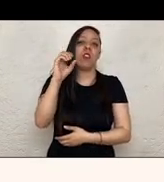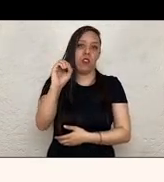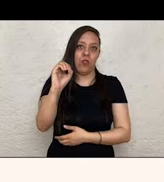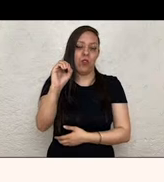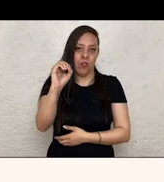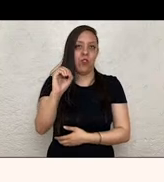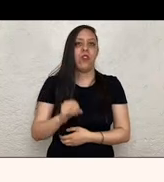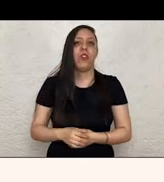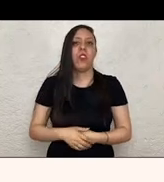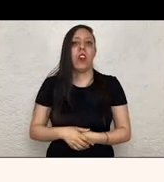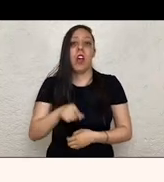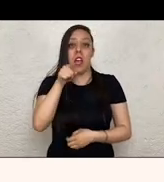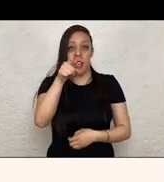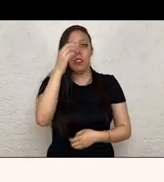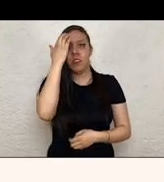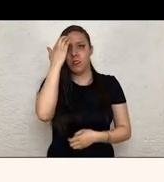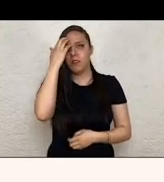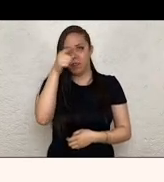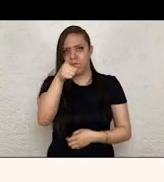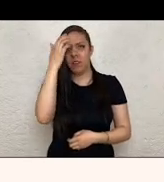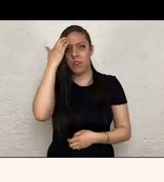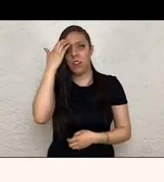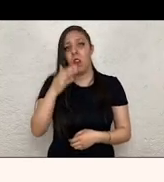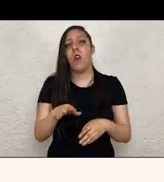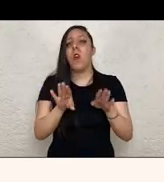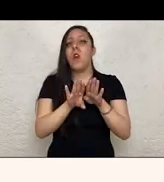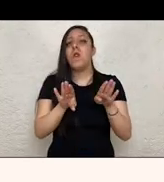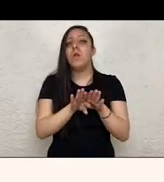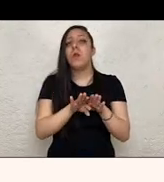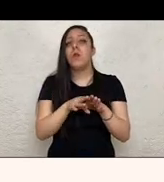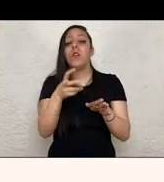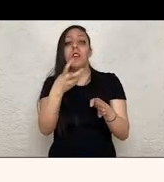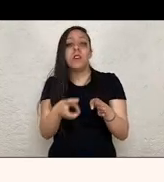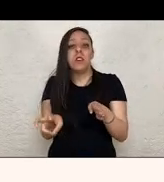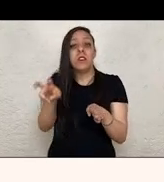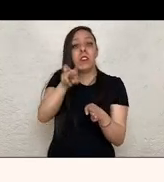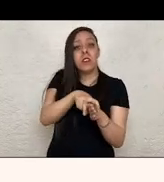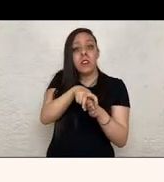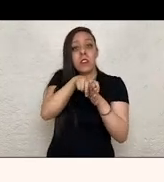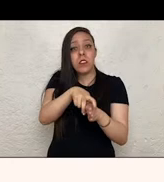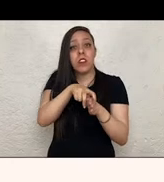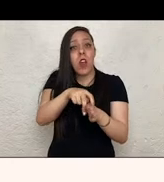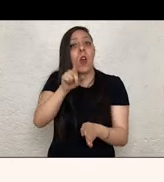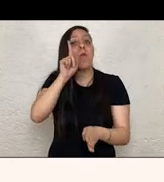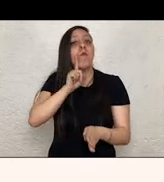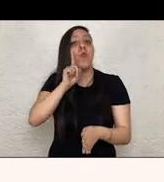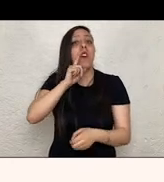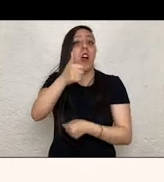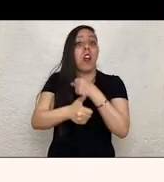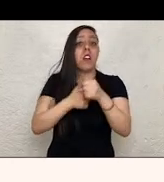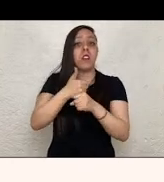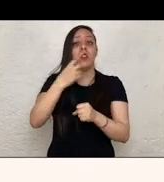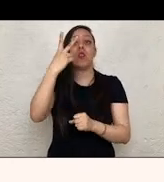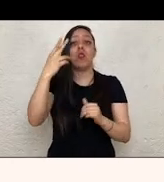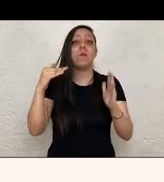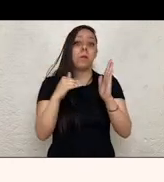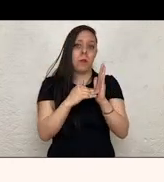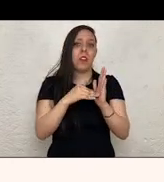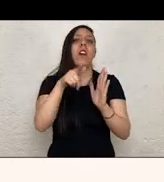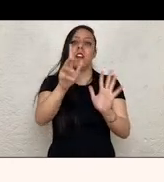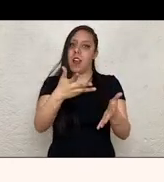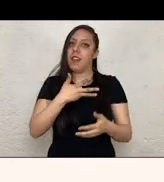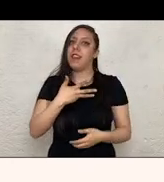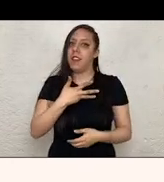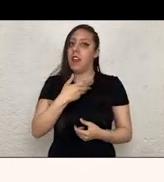Dorado, con Rosy Perez en el papel de Malintzin. Es una película del año